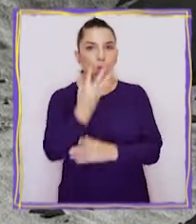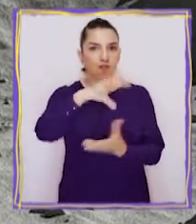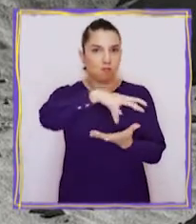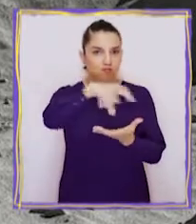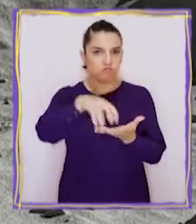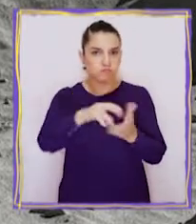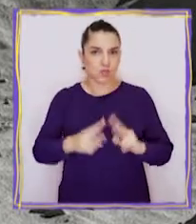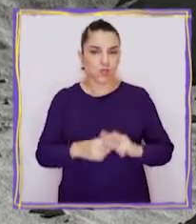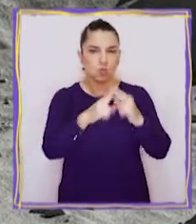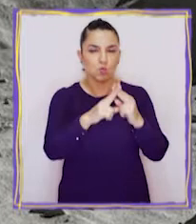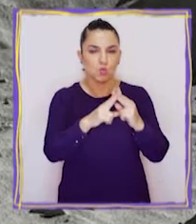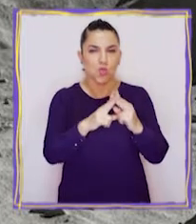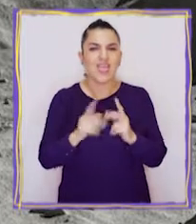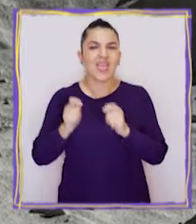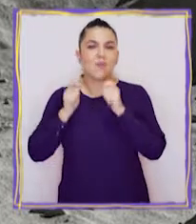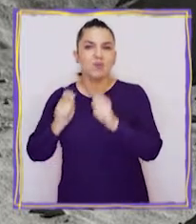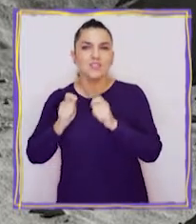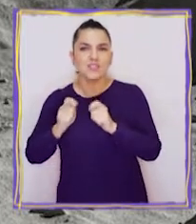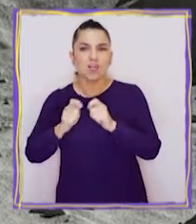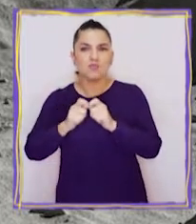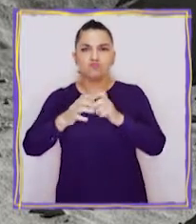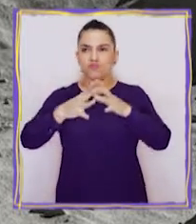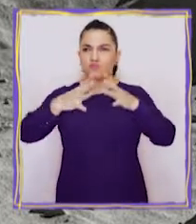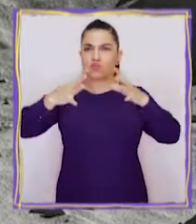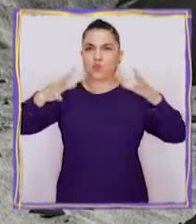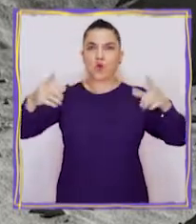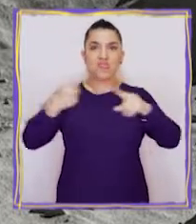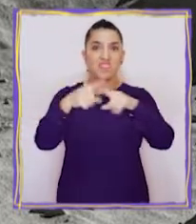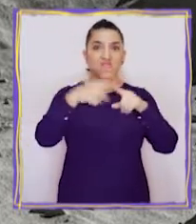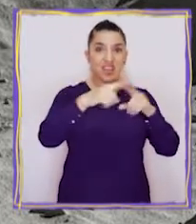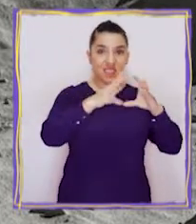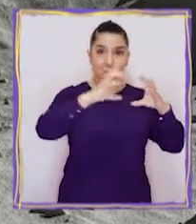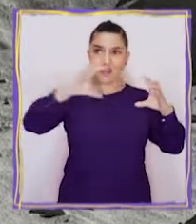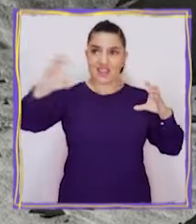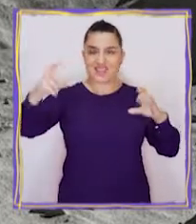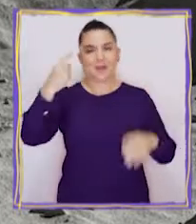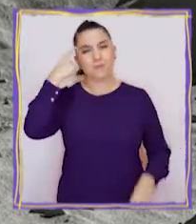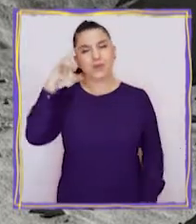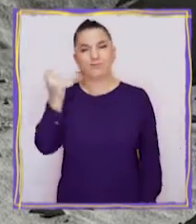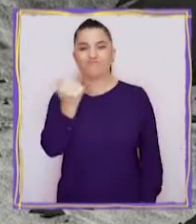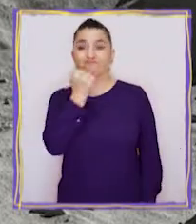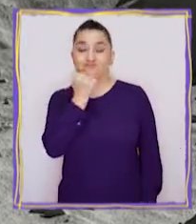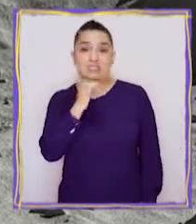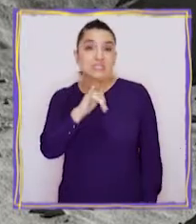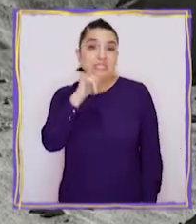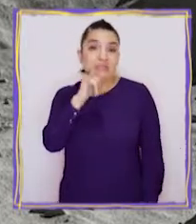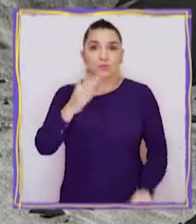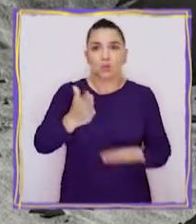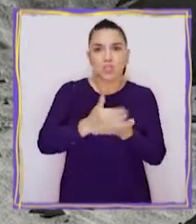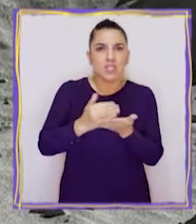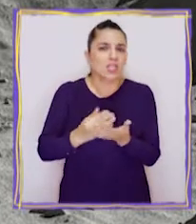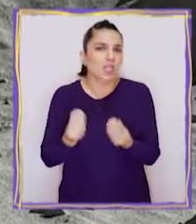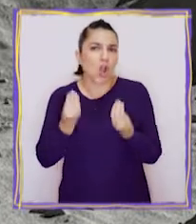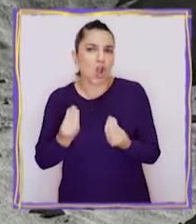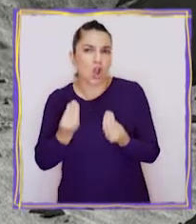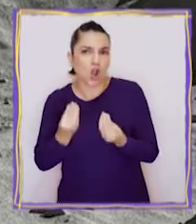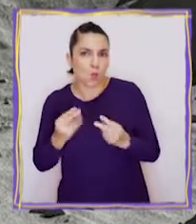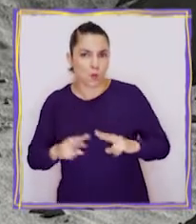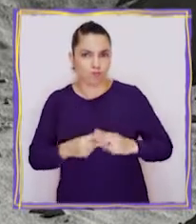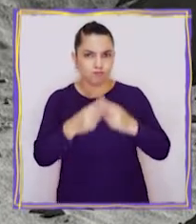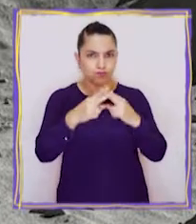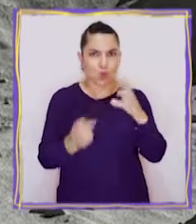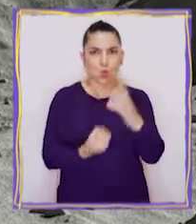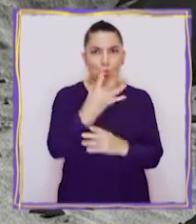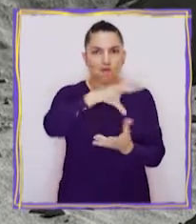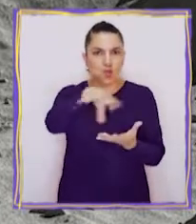asentamientos. Hemos tratado de expandirnos por planetas, pero hemos fallado. Perdimos la estrategia. No sabemos